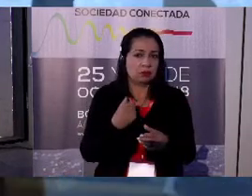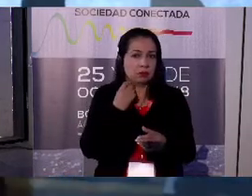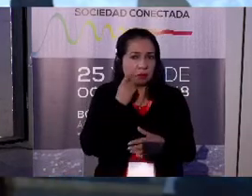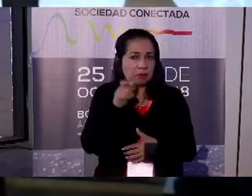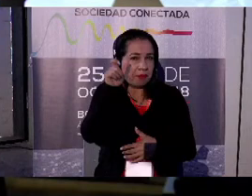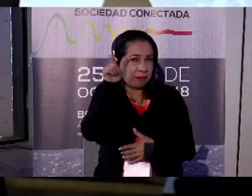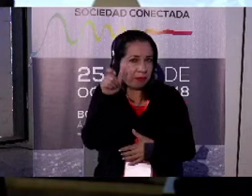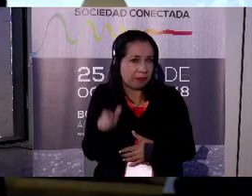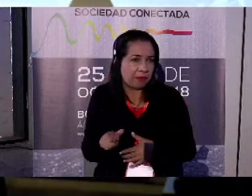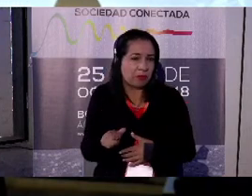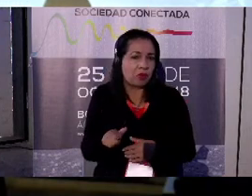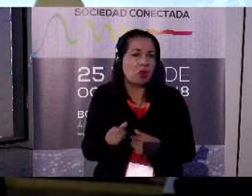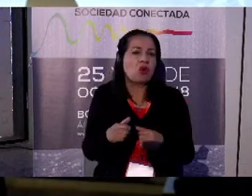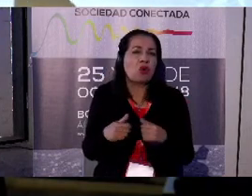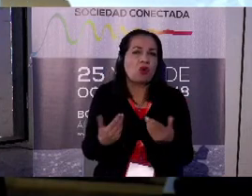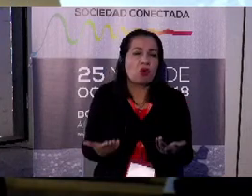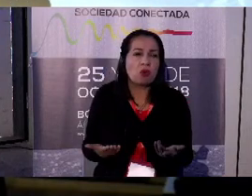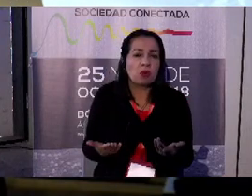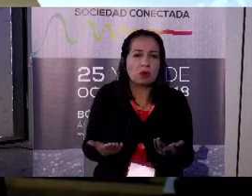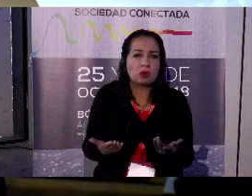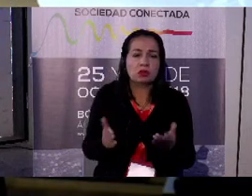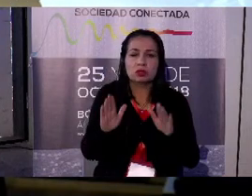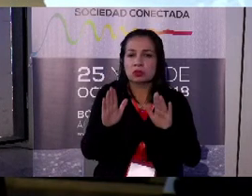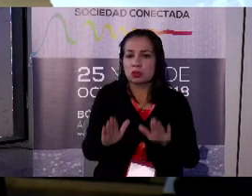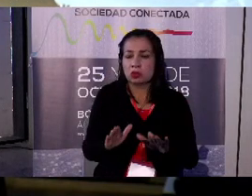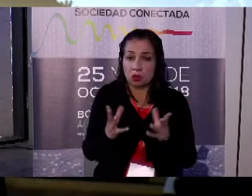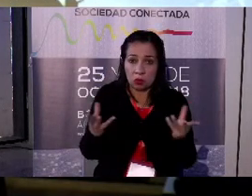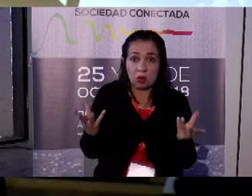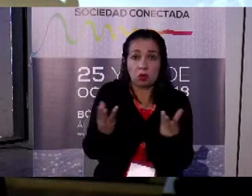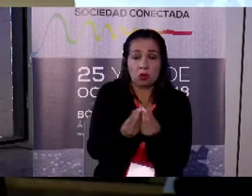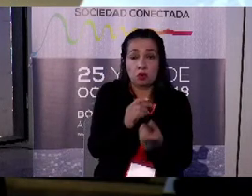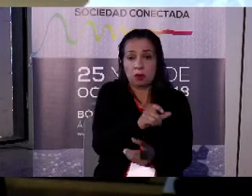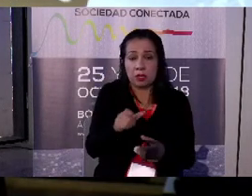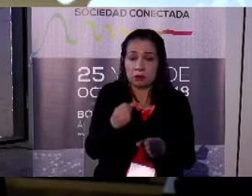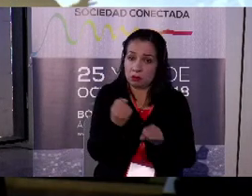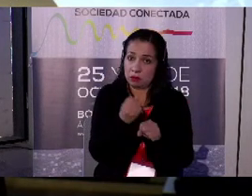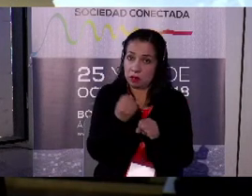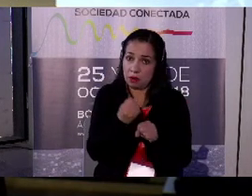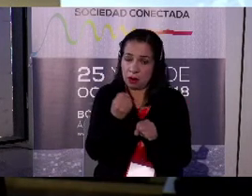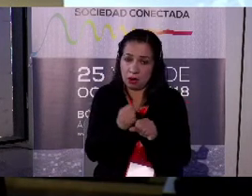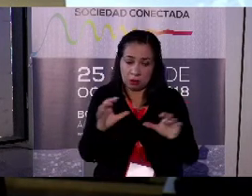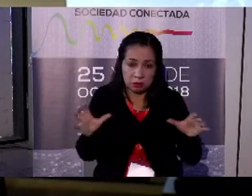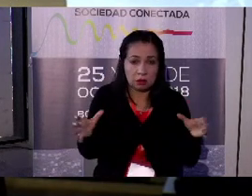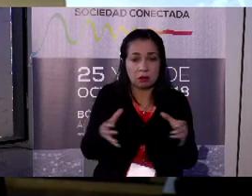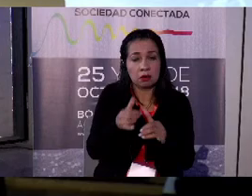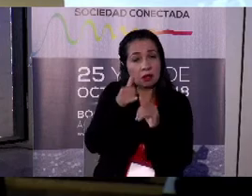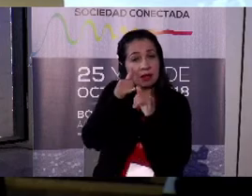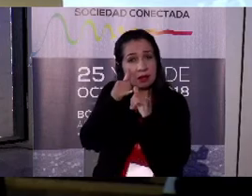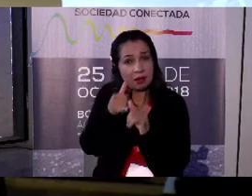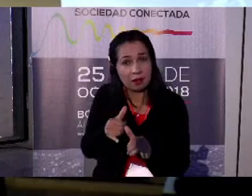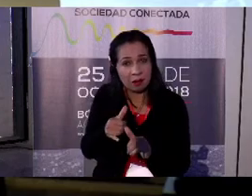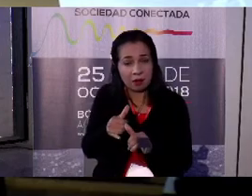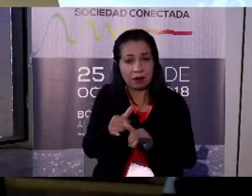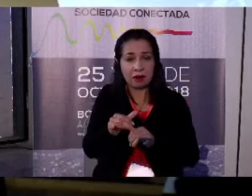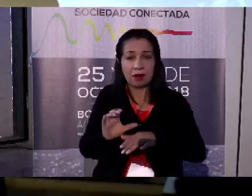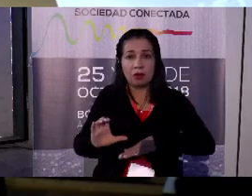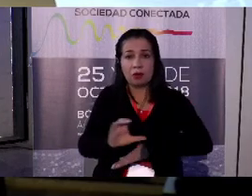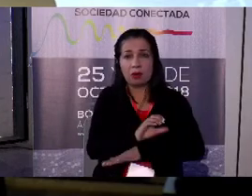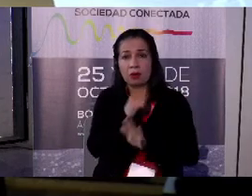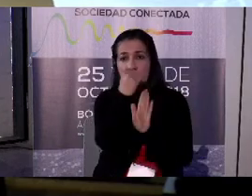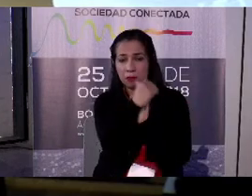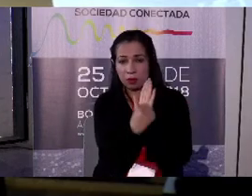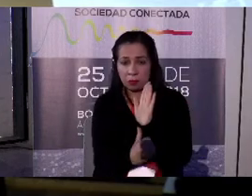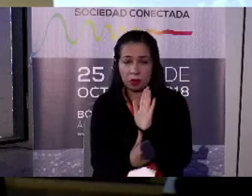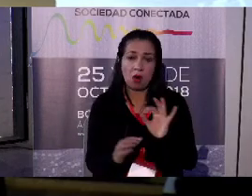en Esto va a tener un grupo de trabajo que está compuesto por ejemplo por ingenieros de software solamente